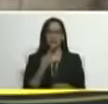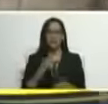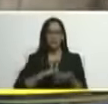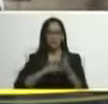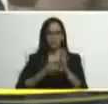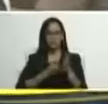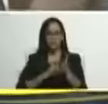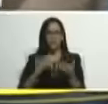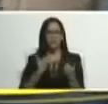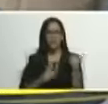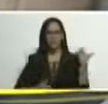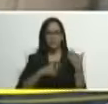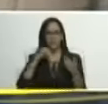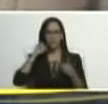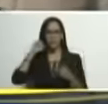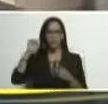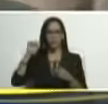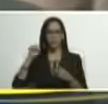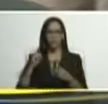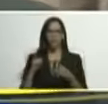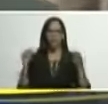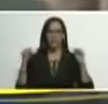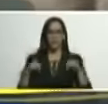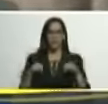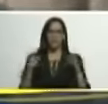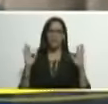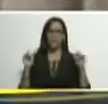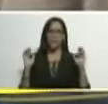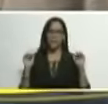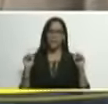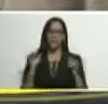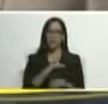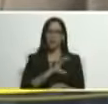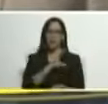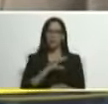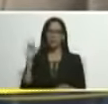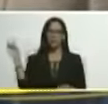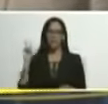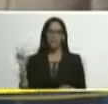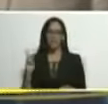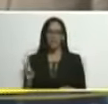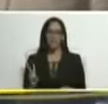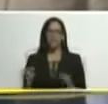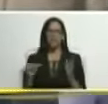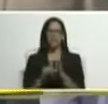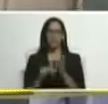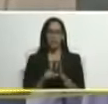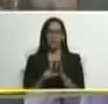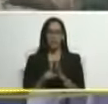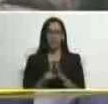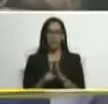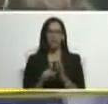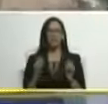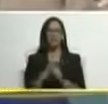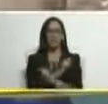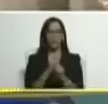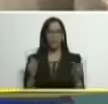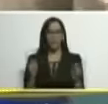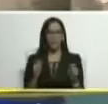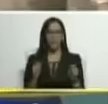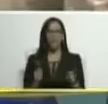el presidente Nicolás Maduro en esta despedida a la delegación de Vietnam, donde culmina